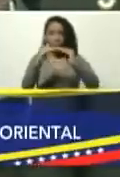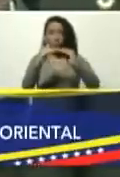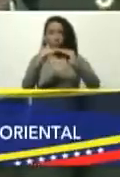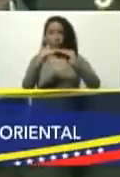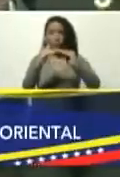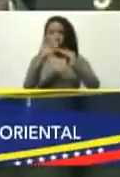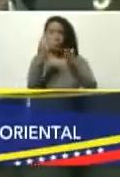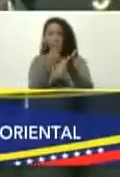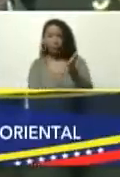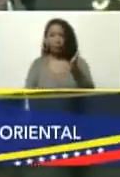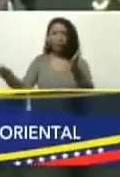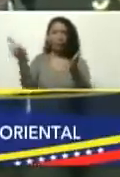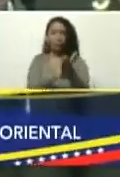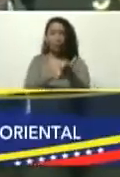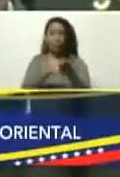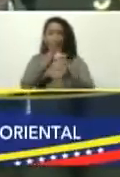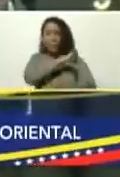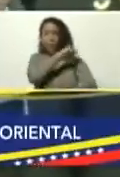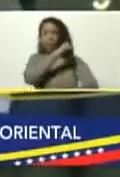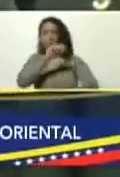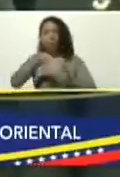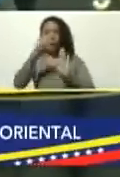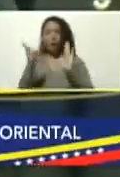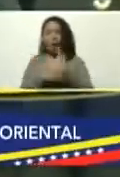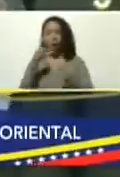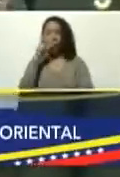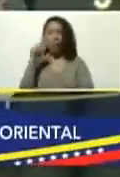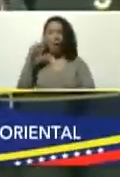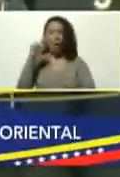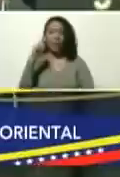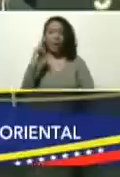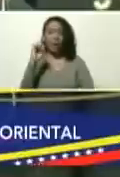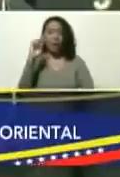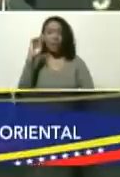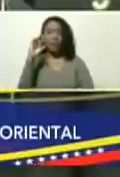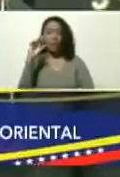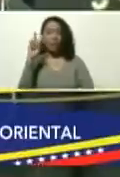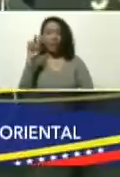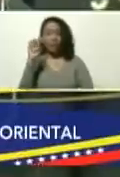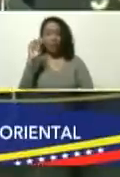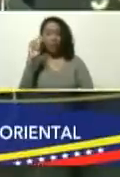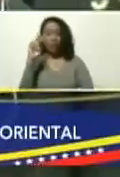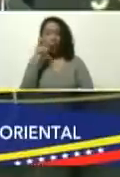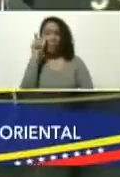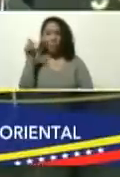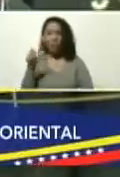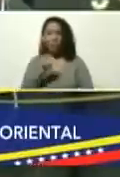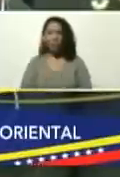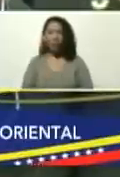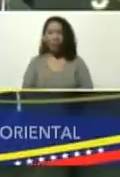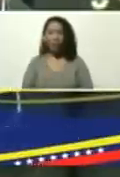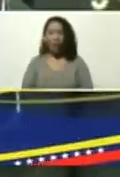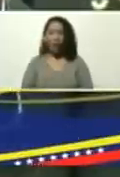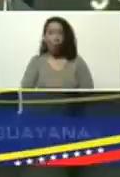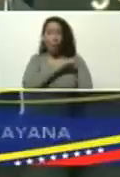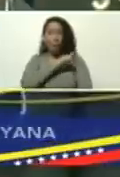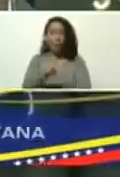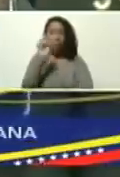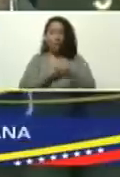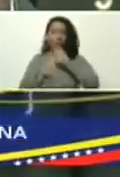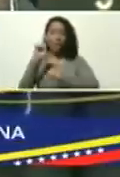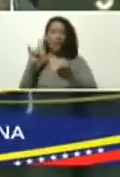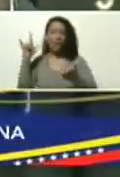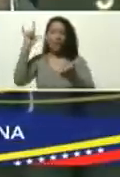he ratificado al mayor general Reiner Urbáez Fermín. Y en el comando de defensa